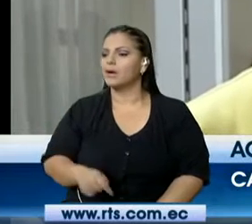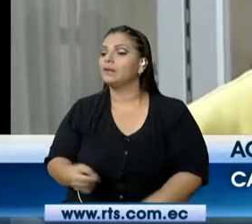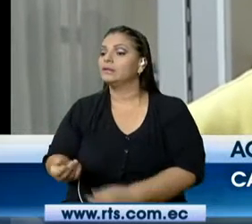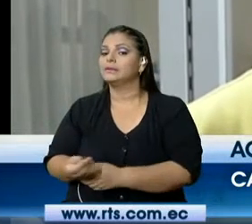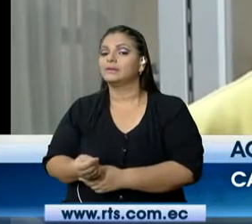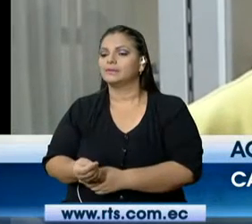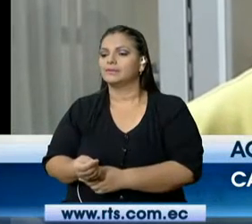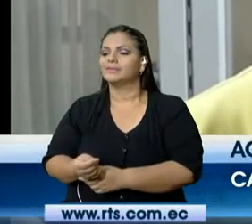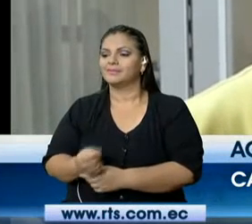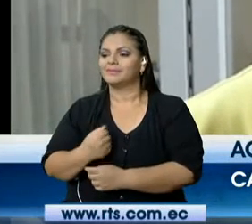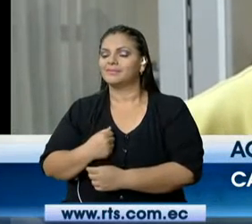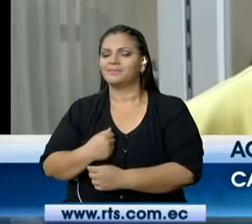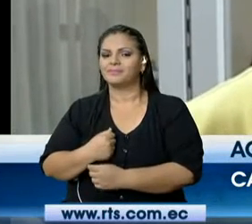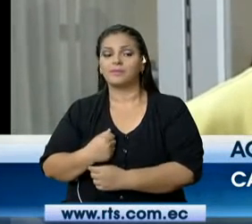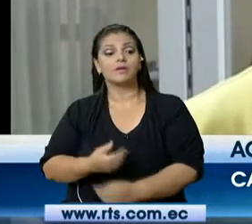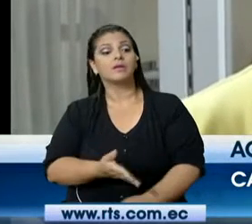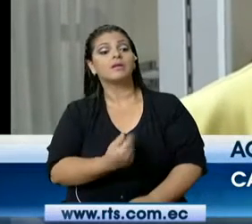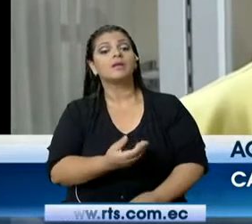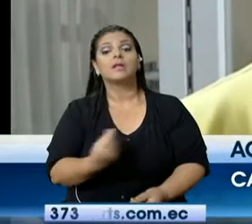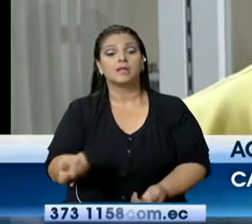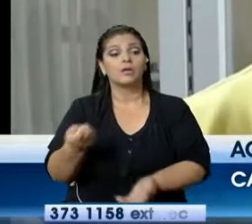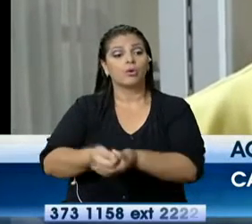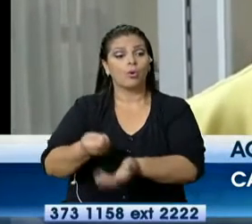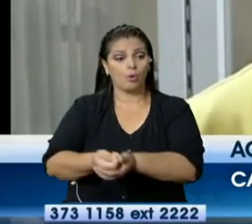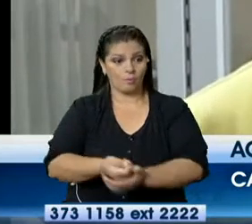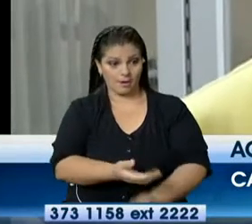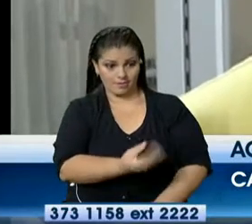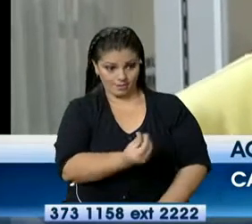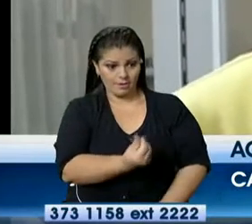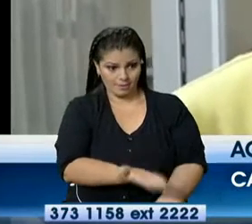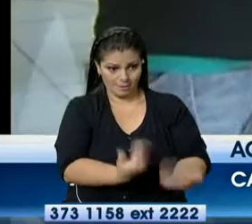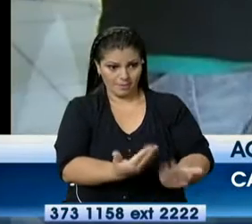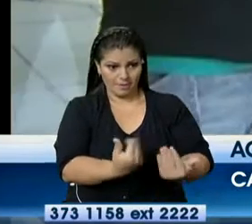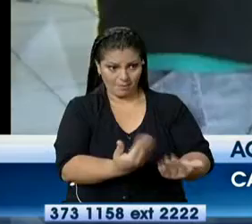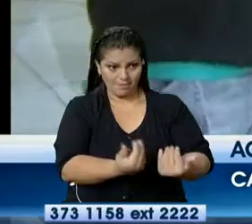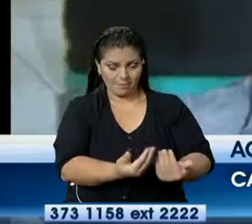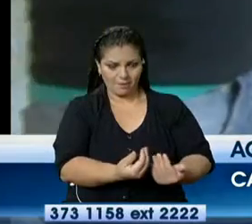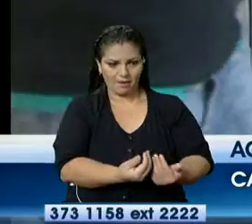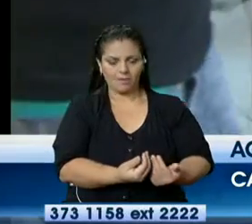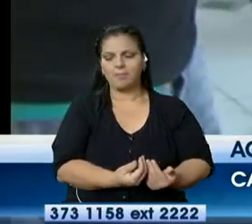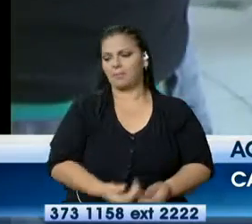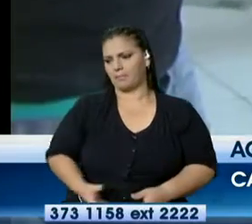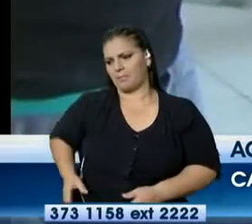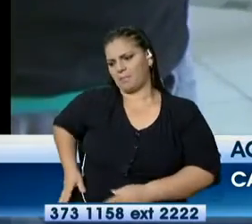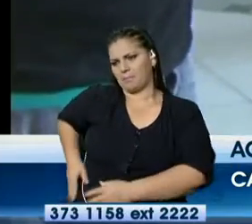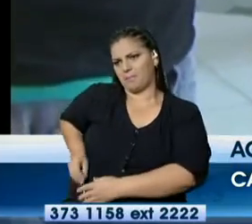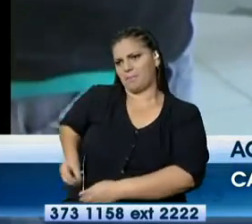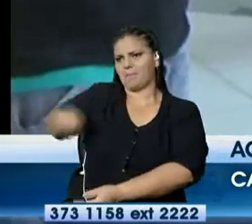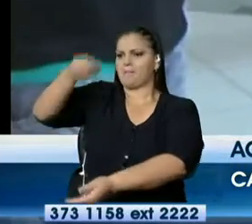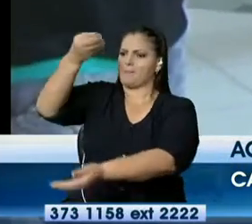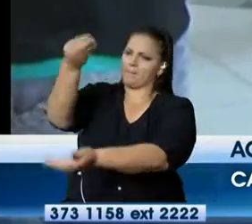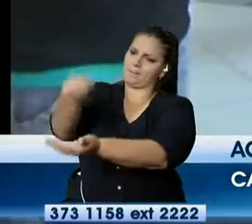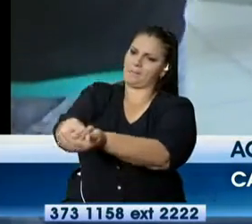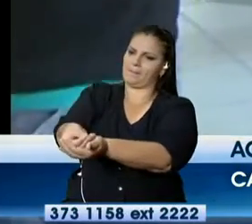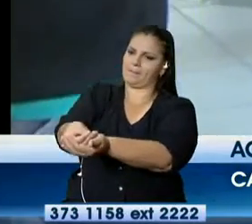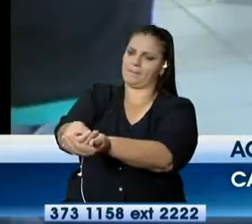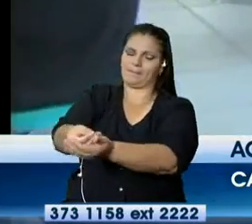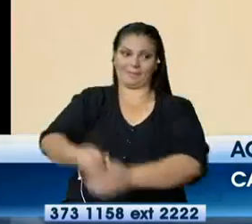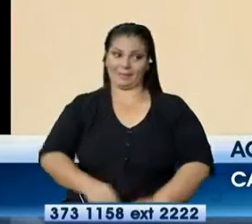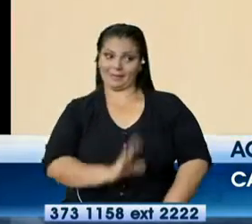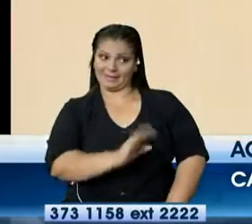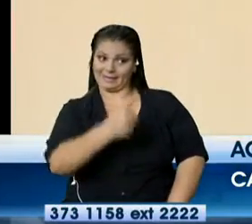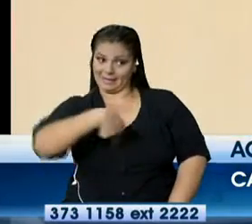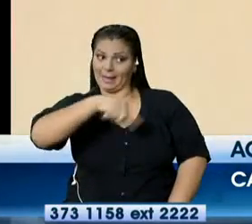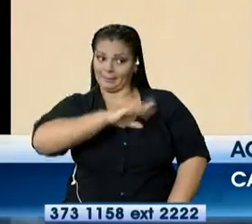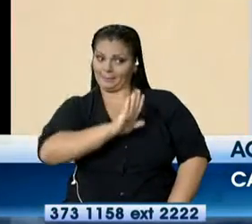que ellos traían para comprar los electrodomésticos ingresaban y luego se desaparecían la trama se les vino abajo cuando este hombre se vio